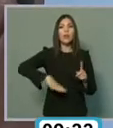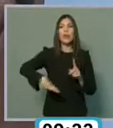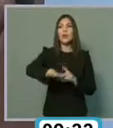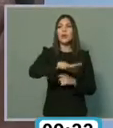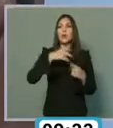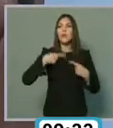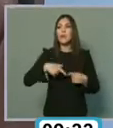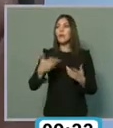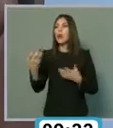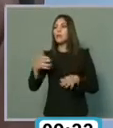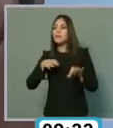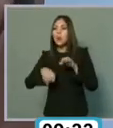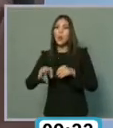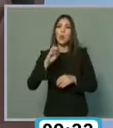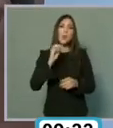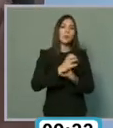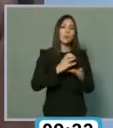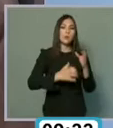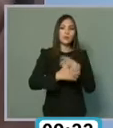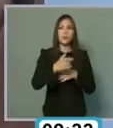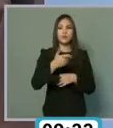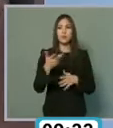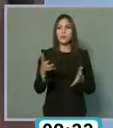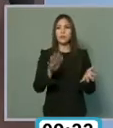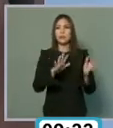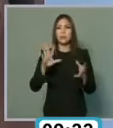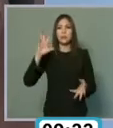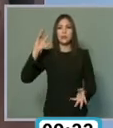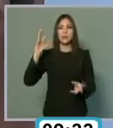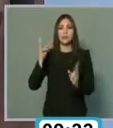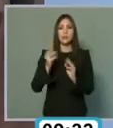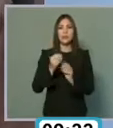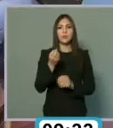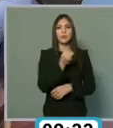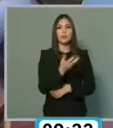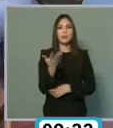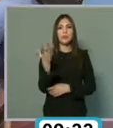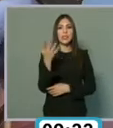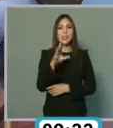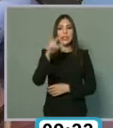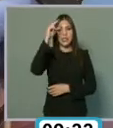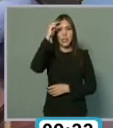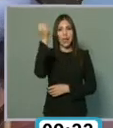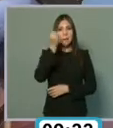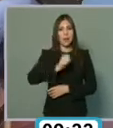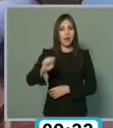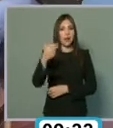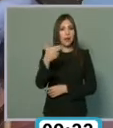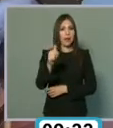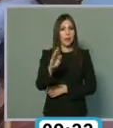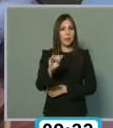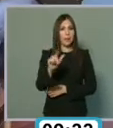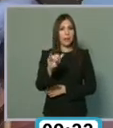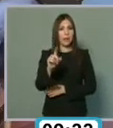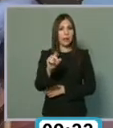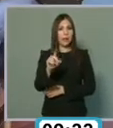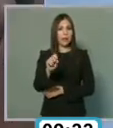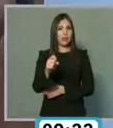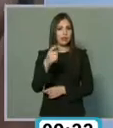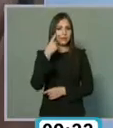Y entonces se llegó a un cúmulo de 10 habilidades para la vida, ¿no? Básicamente